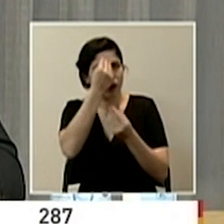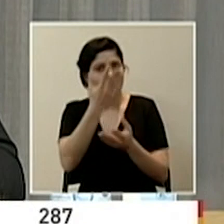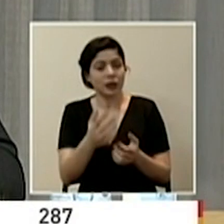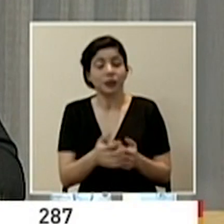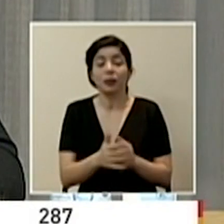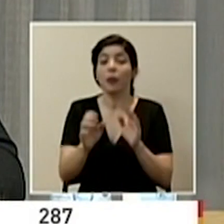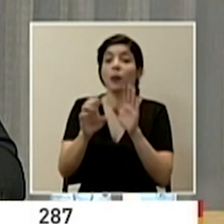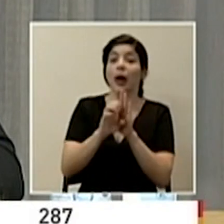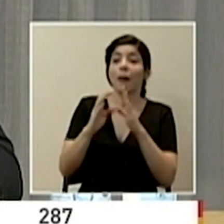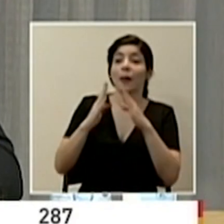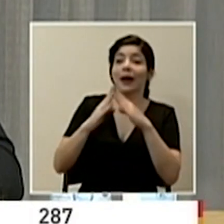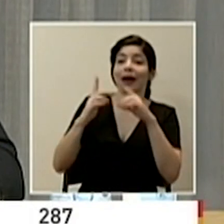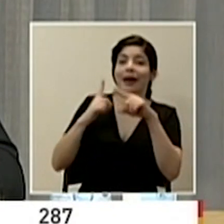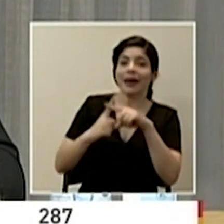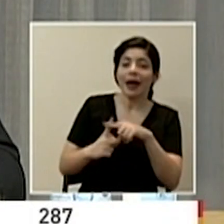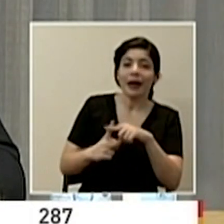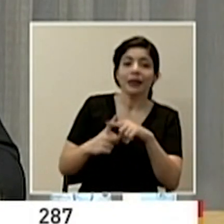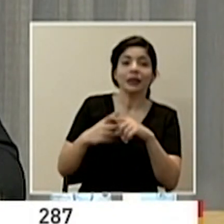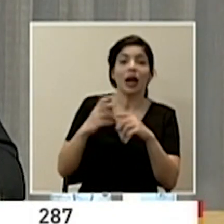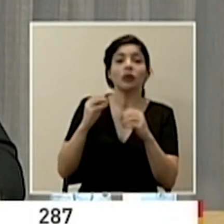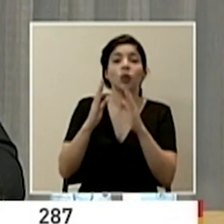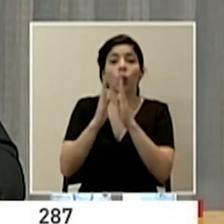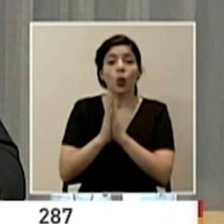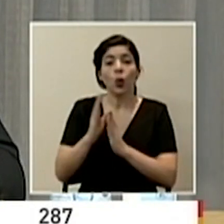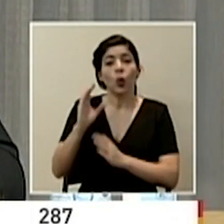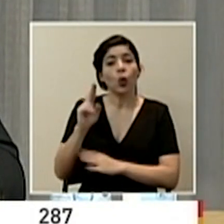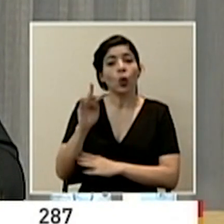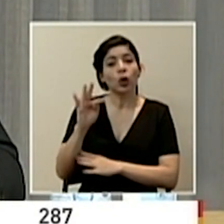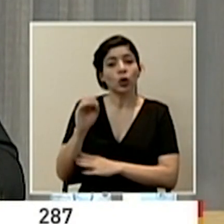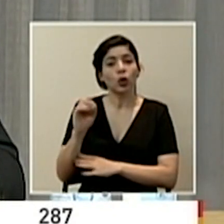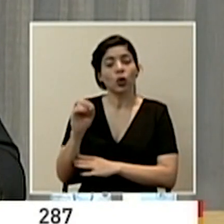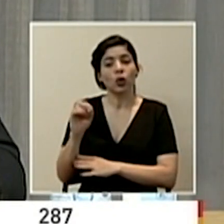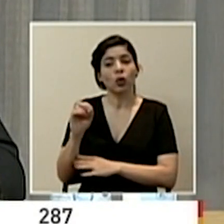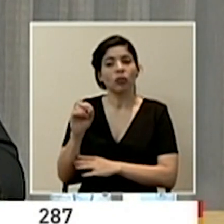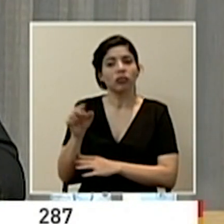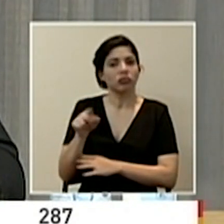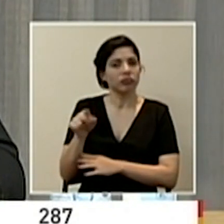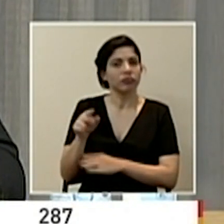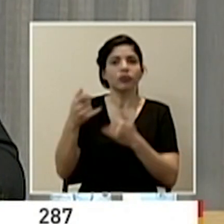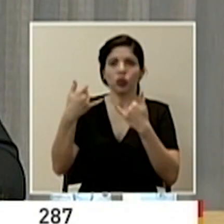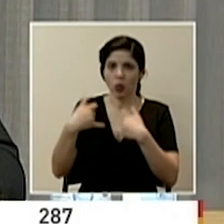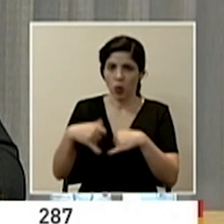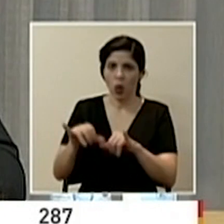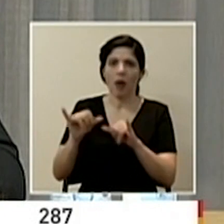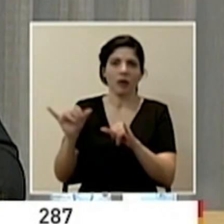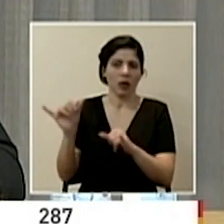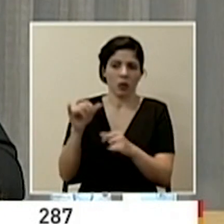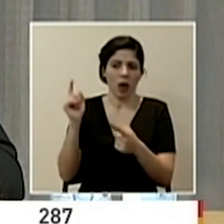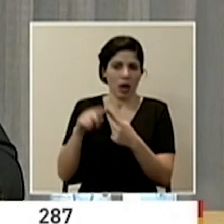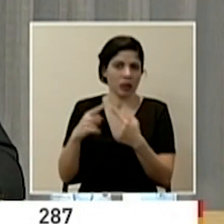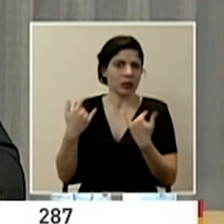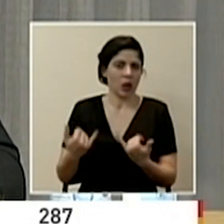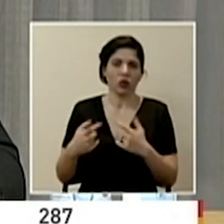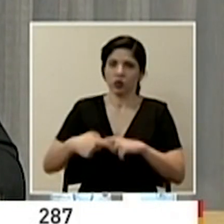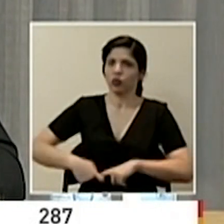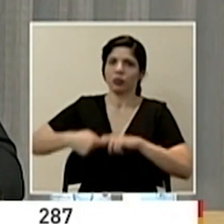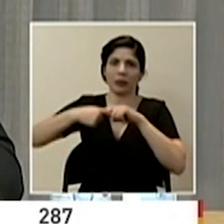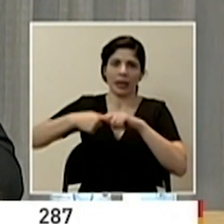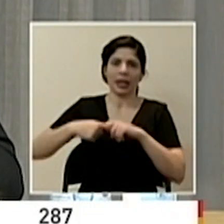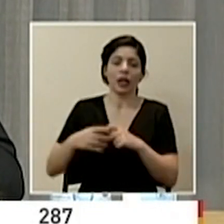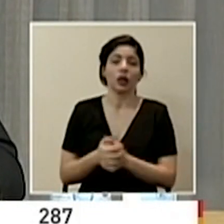ejemplo, con iglesias o cultos. Por ahora siguen, como ha estado hasta este momento,